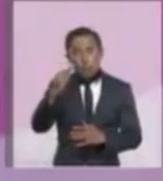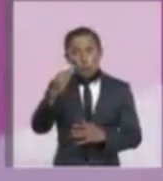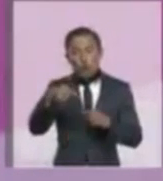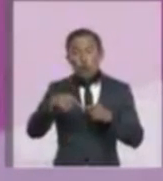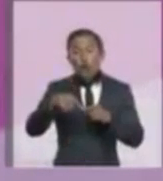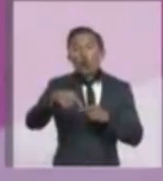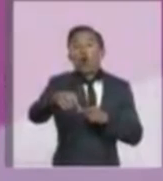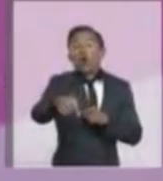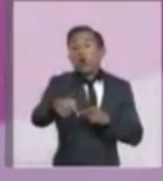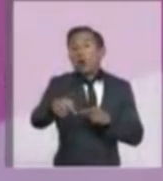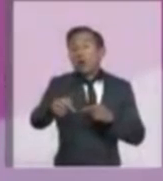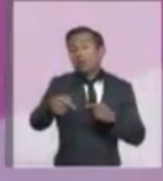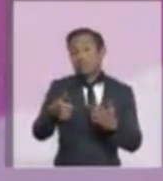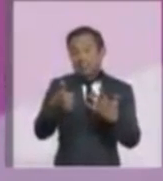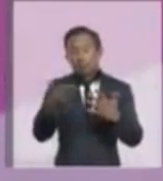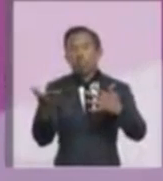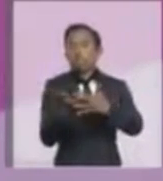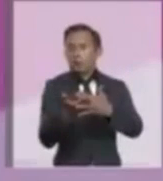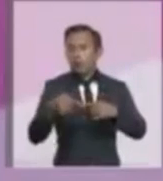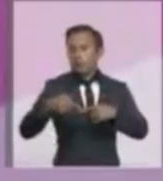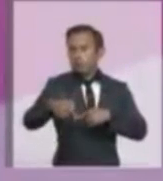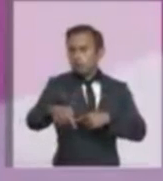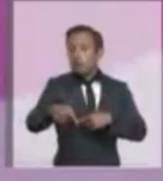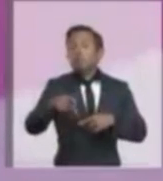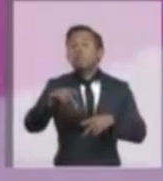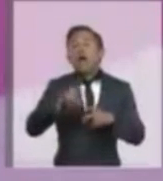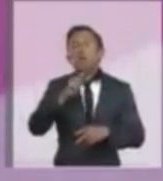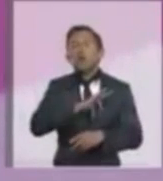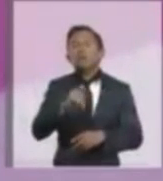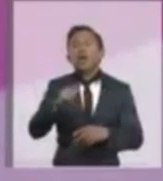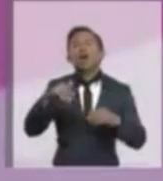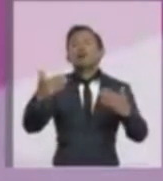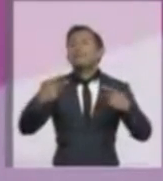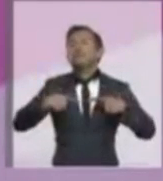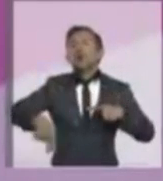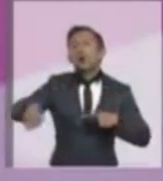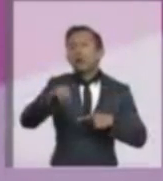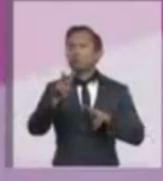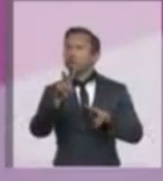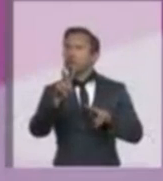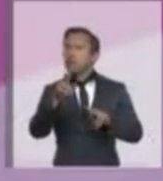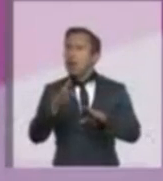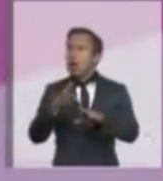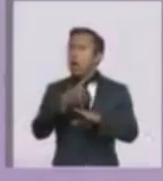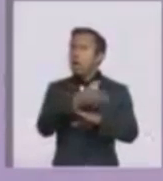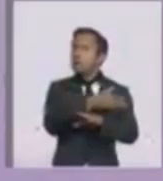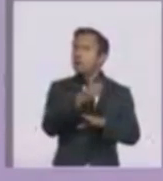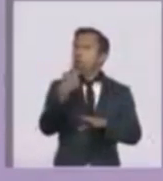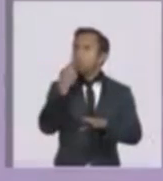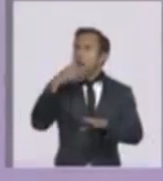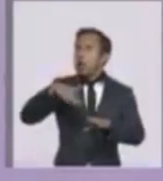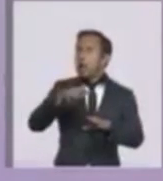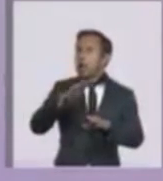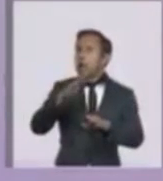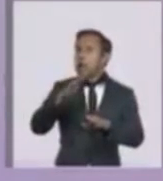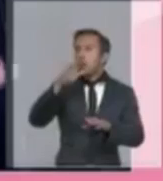ejecutivo la posibilidad de evaluar frente al ciudadano si le cumplió. Y si le cumplió, se ve recompensado en las urnas. Y si